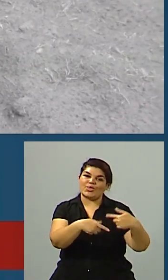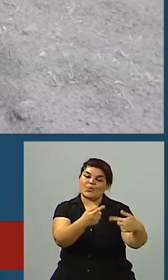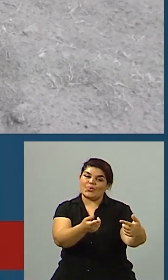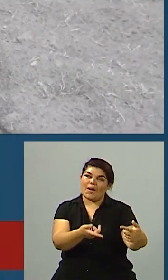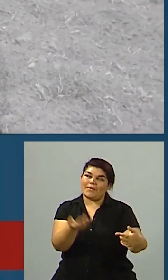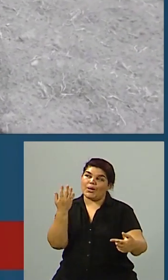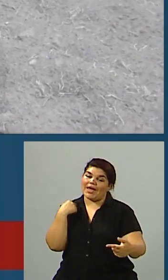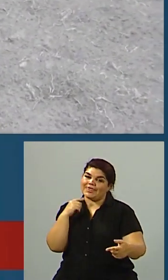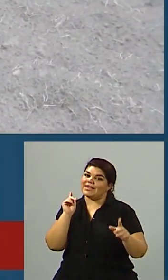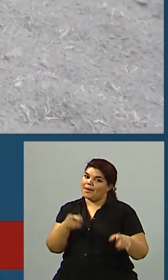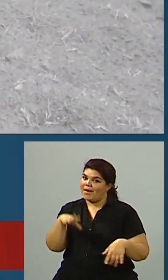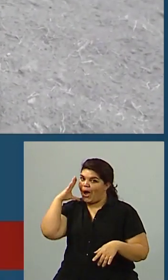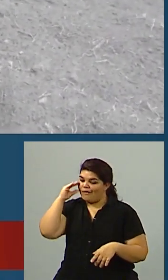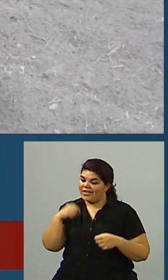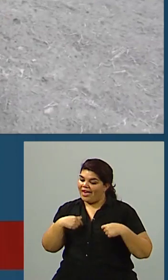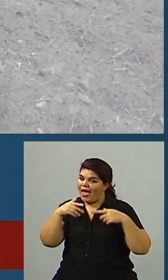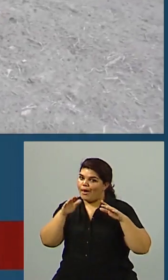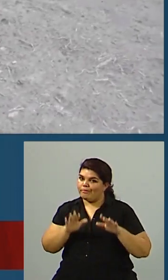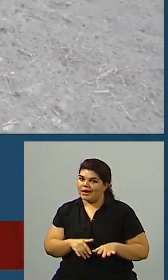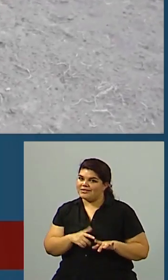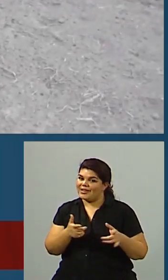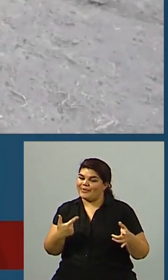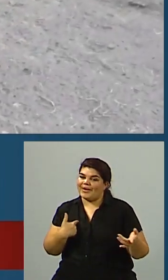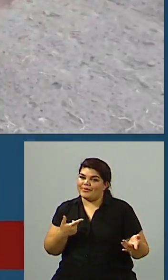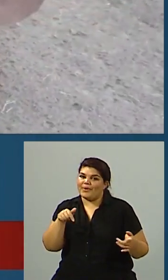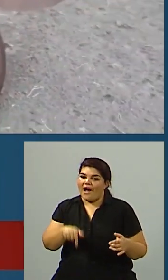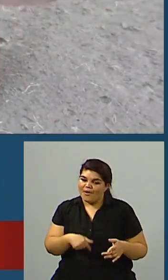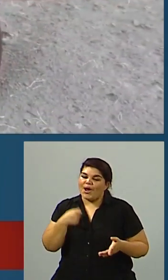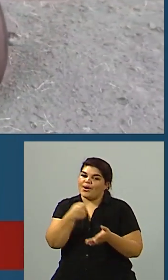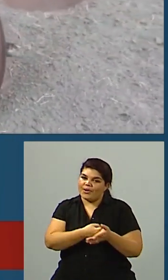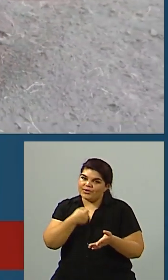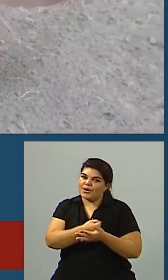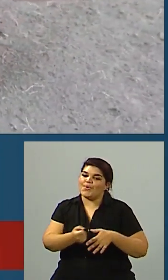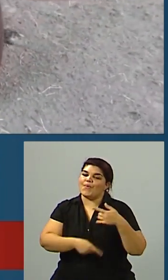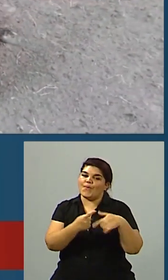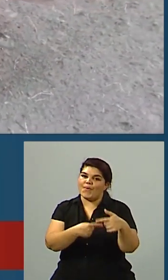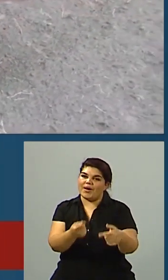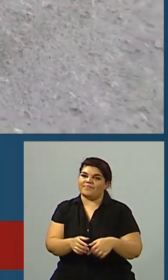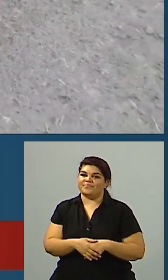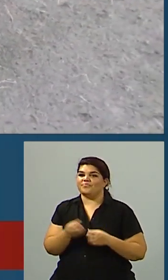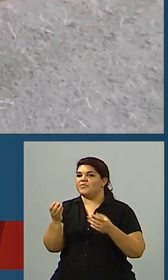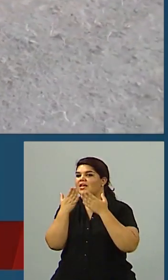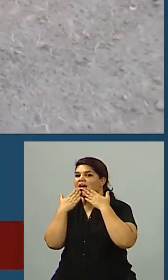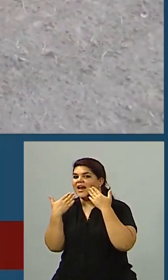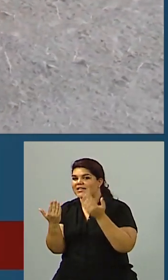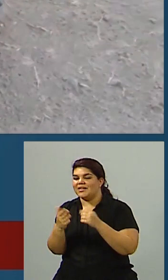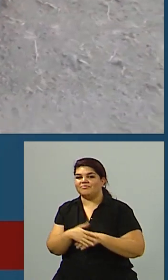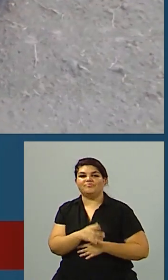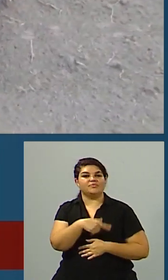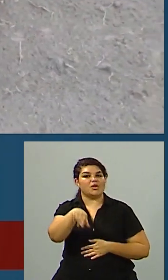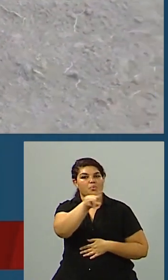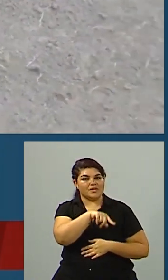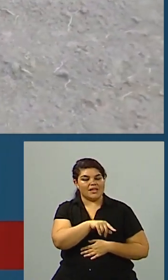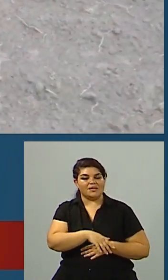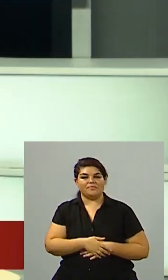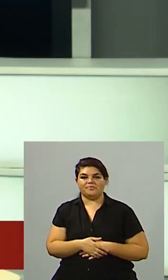Hay que ponerle fuerza y a seguir trabajando, no queda otra. Sí. Mauro, muchísimas gracias. A ustedes. Hasta